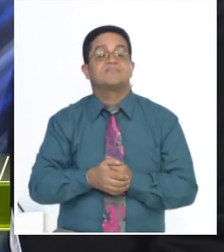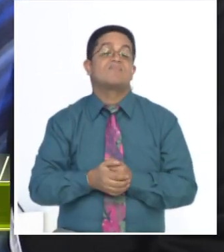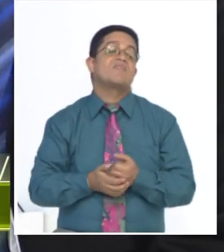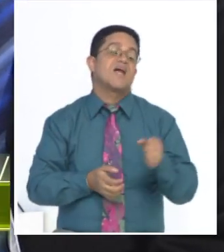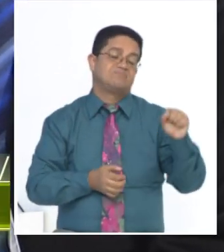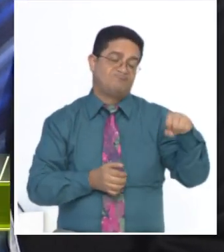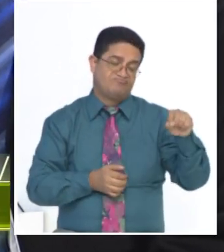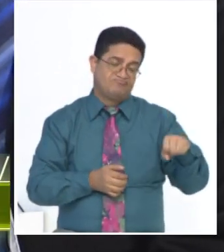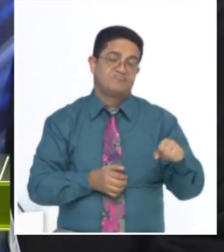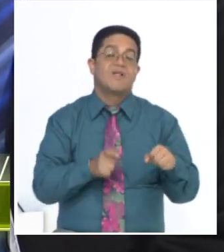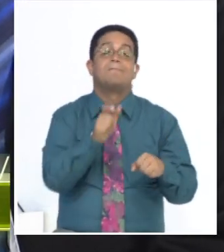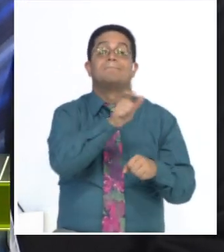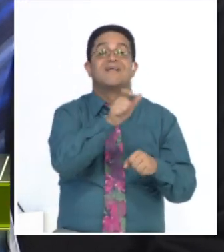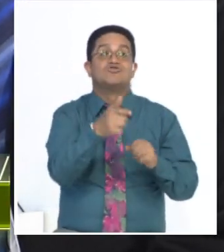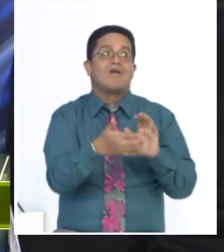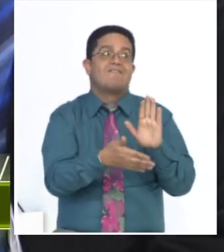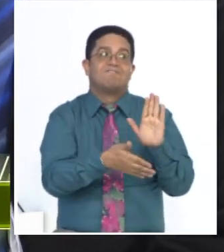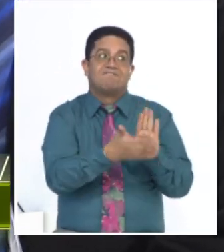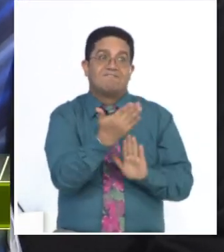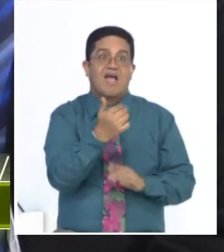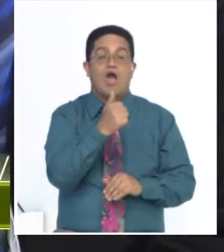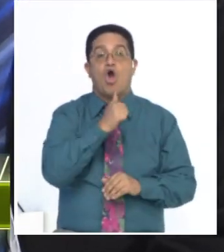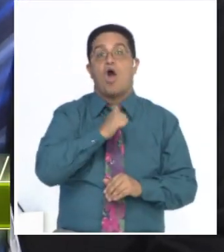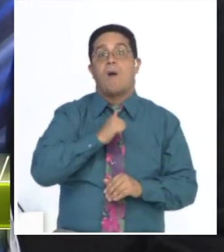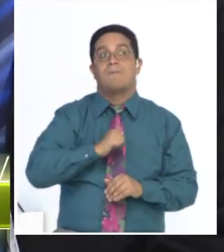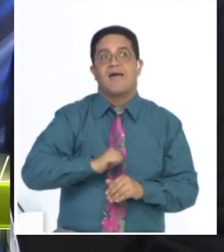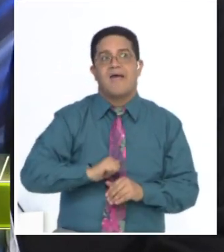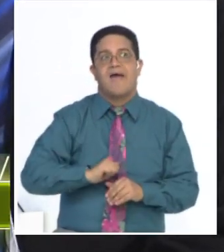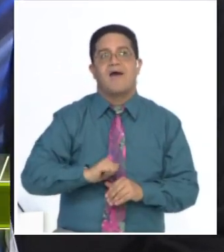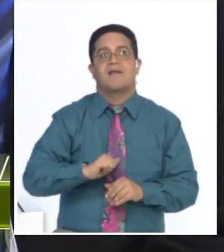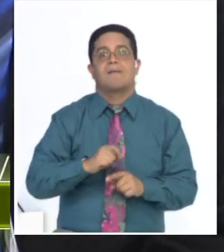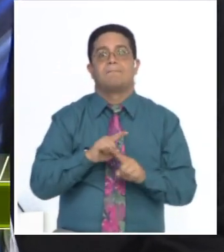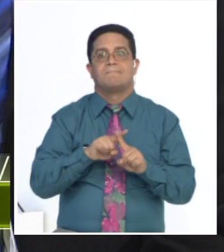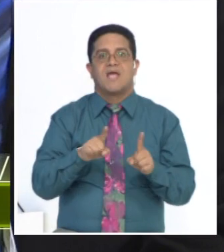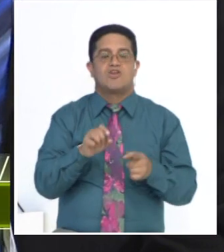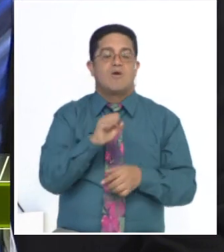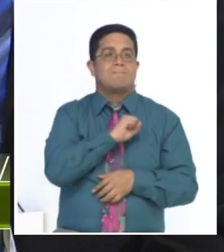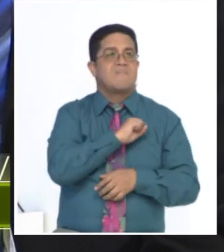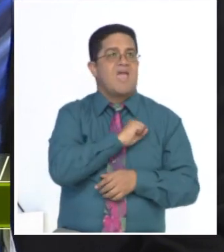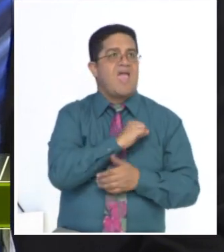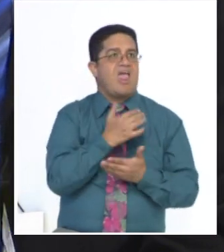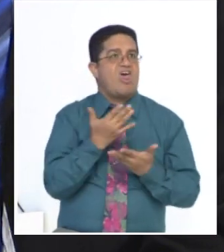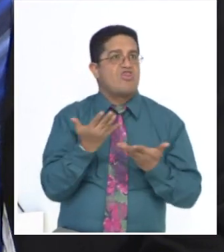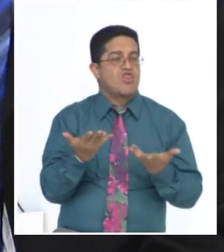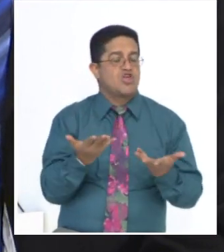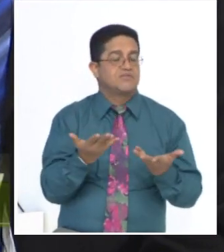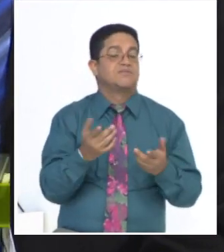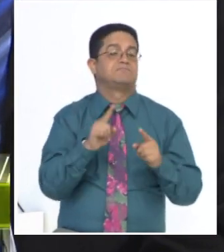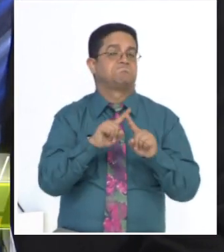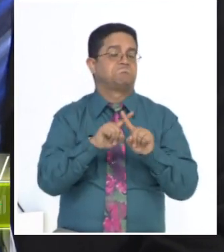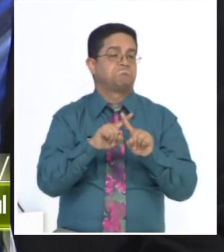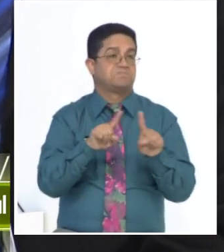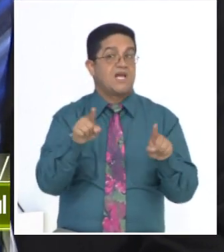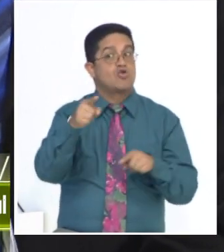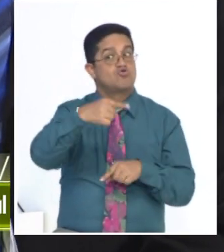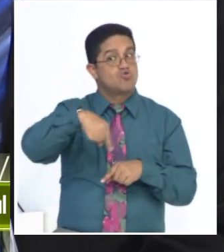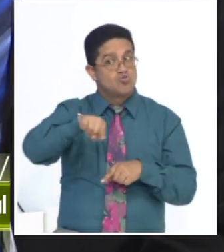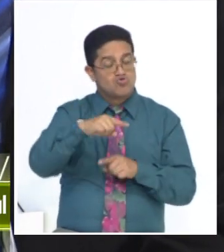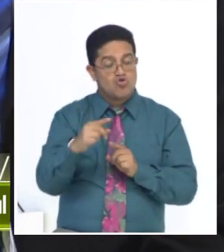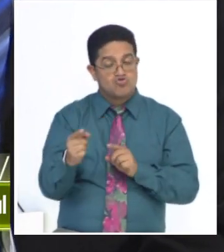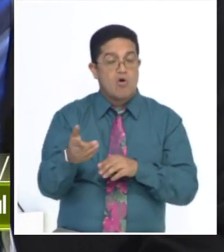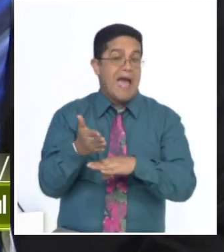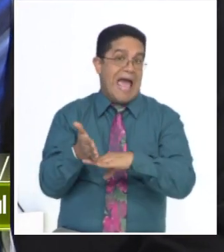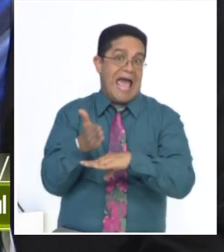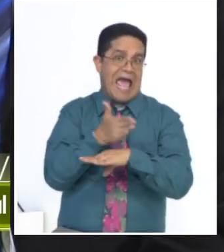paciente suele ir a operarse, ¿no? Entonces buscas al cirujano y tiene miedos y temores acerca de la cirugía. Sin embargo, nosotros en la consulta preanestésica, que es